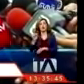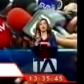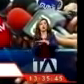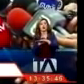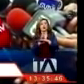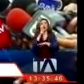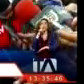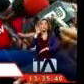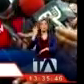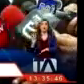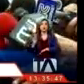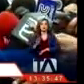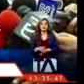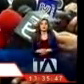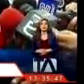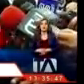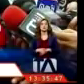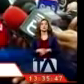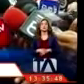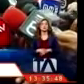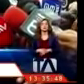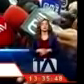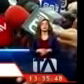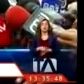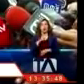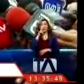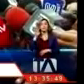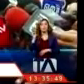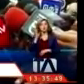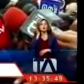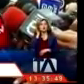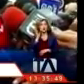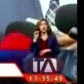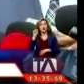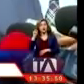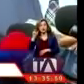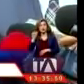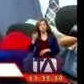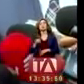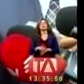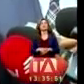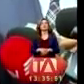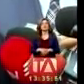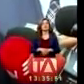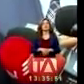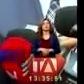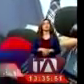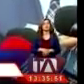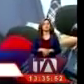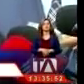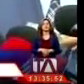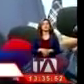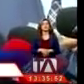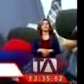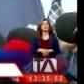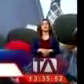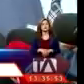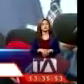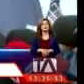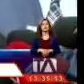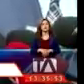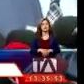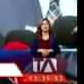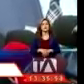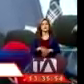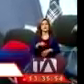Francisco Sevilla Castro, cónyuge de la asambleísta Ana Galarza. Hay un desvío aparentemente, de acuerdo